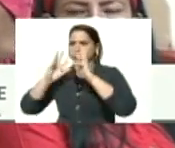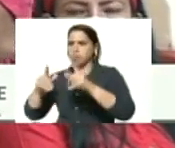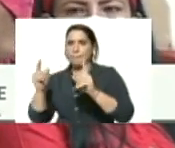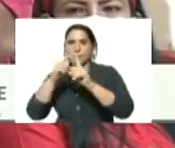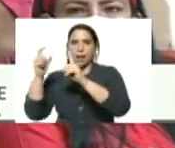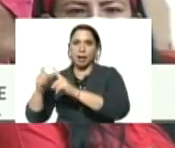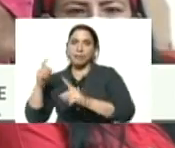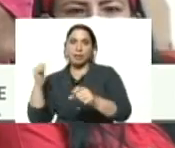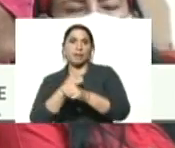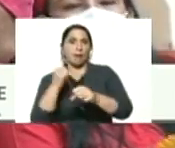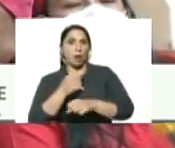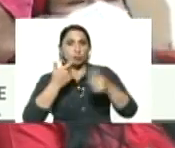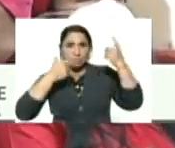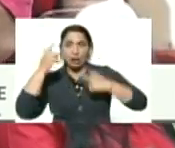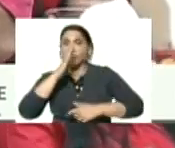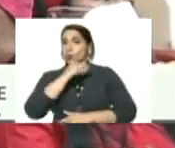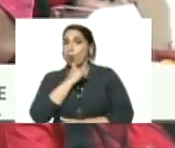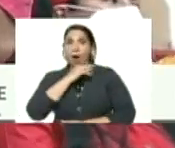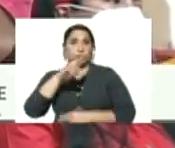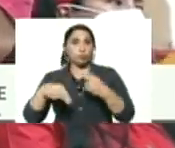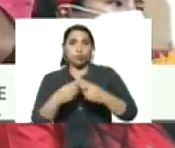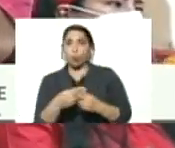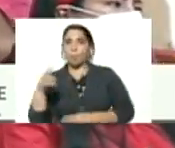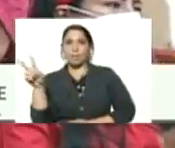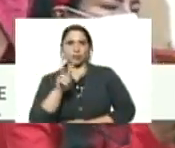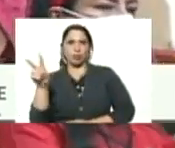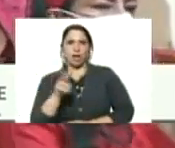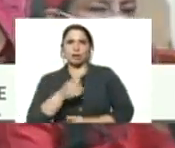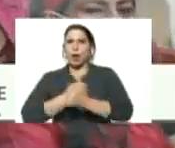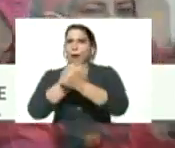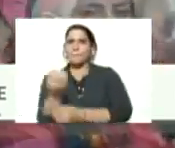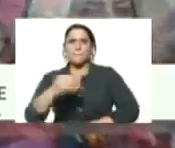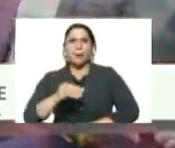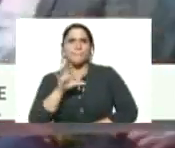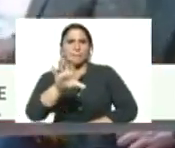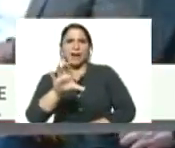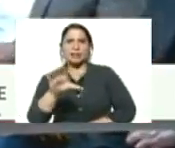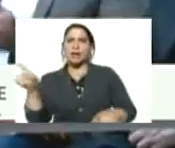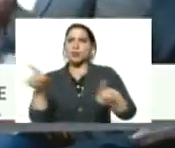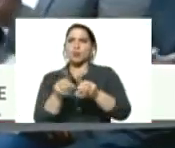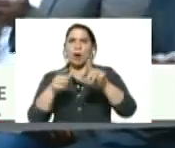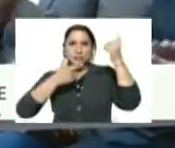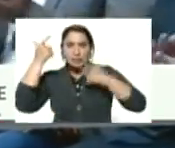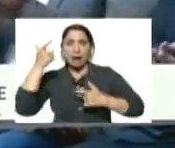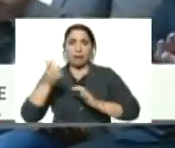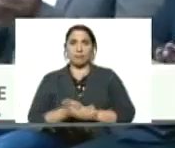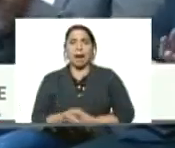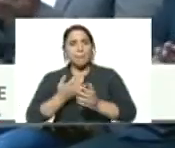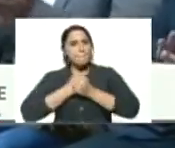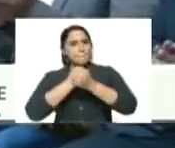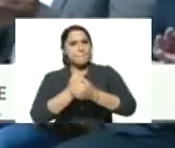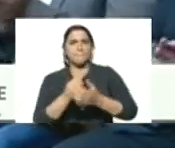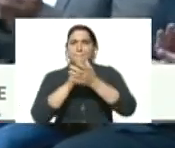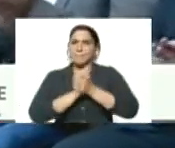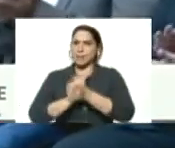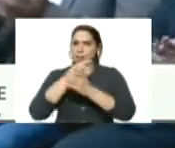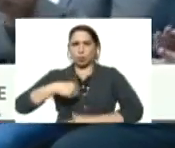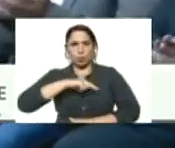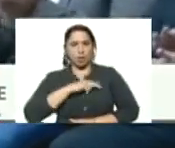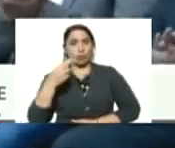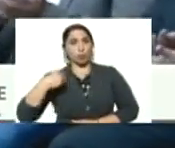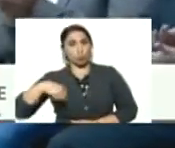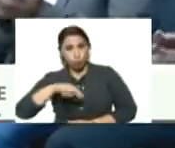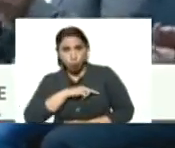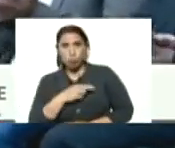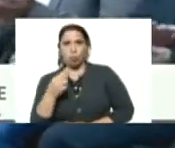Chávez. No ha habido venezolano que ame más esta patria que Hugo Chávez. Esto no es porque es amigo nuestro, porque lo tenemos en